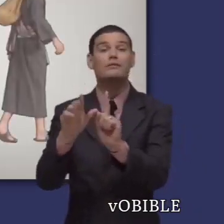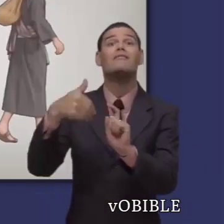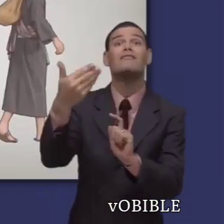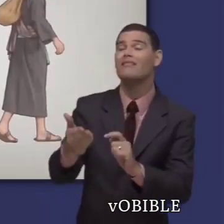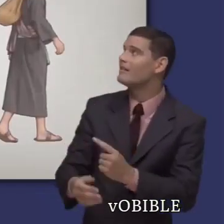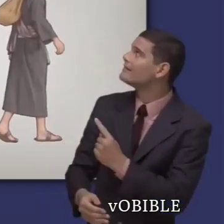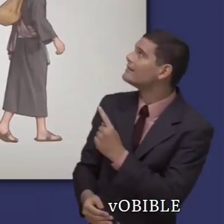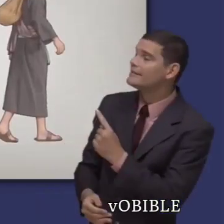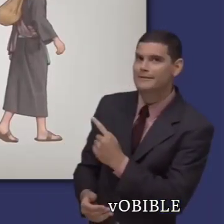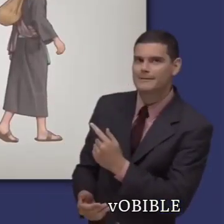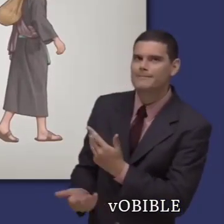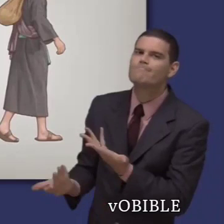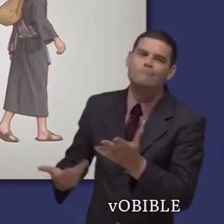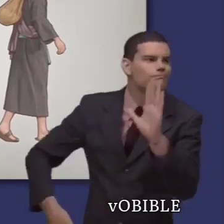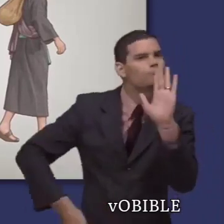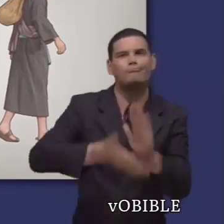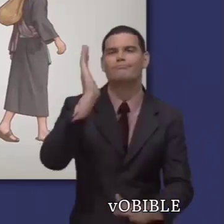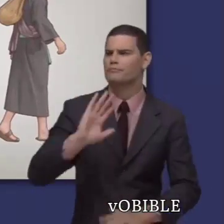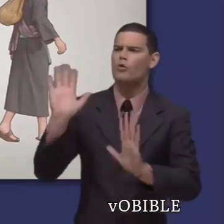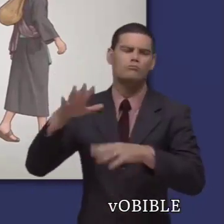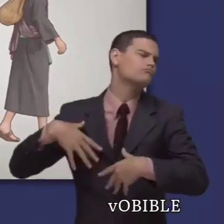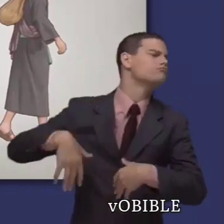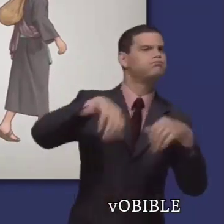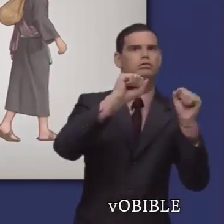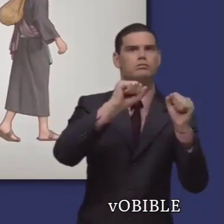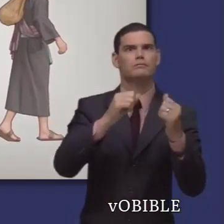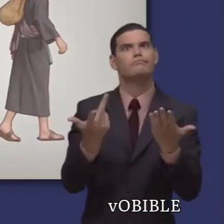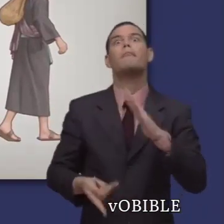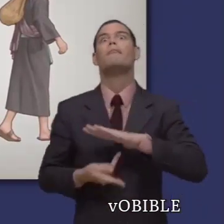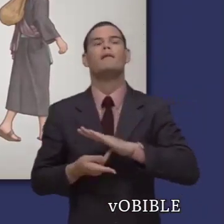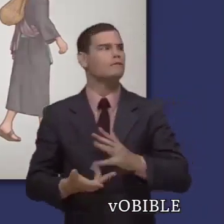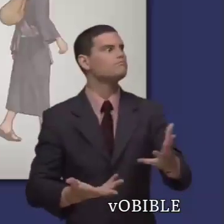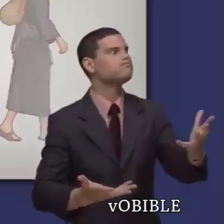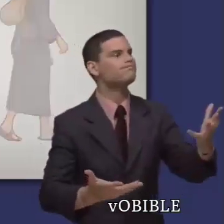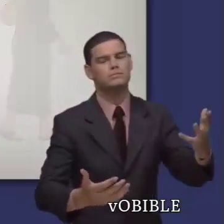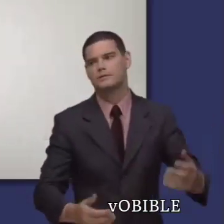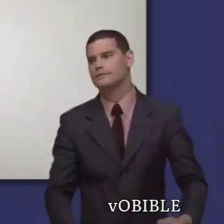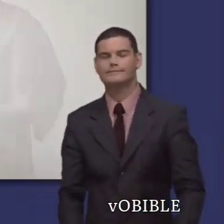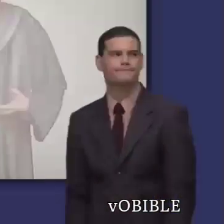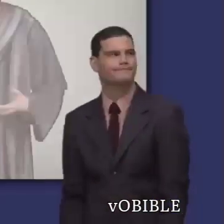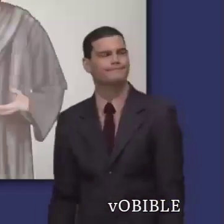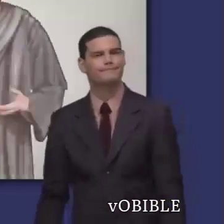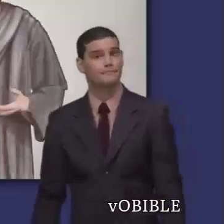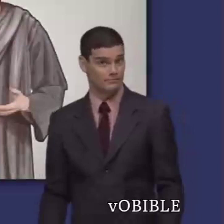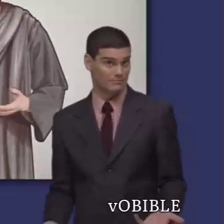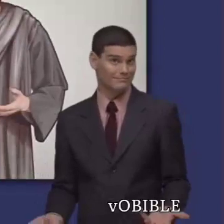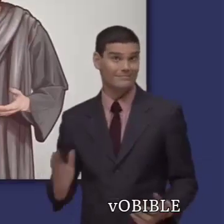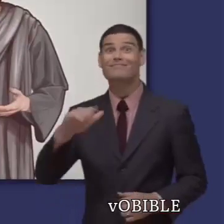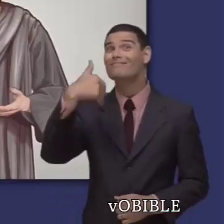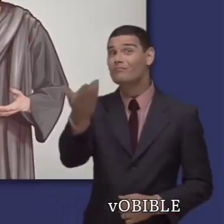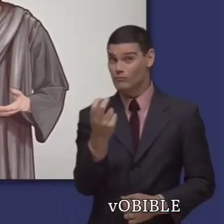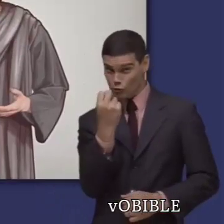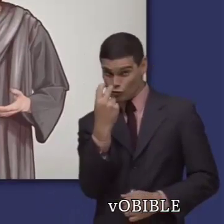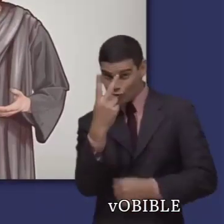Pero los abandonó y regresó a su hogar en Jerusalén, lo que decepcionó mucho a Pablo. Sin embargo,